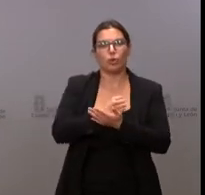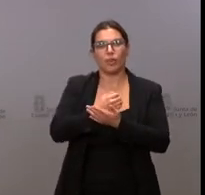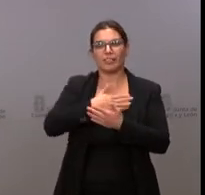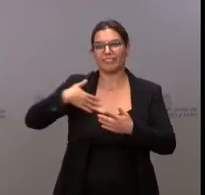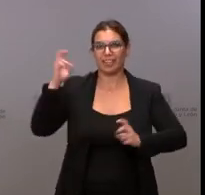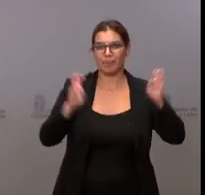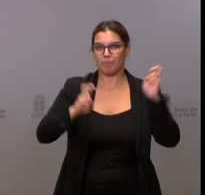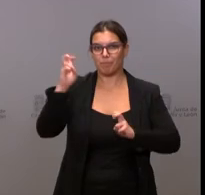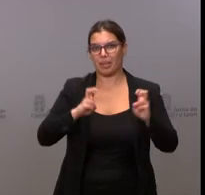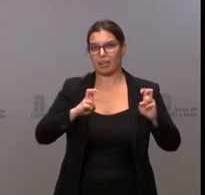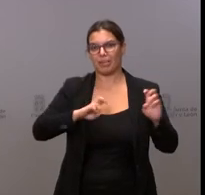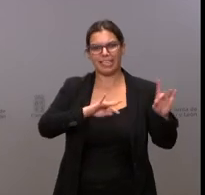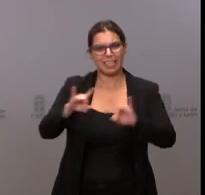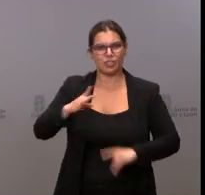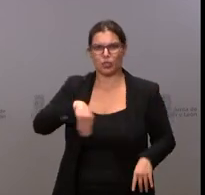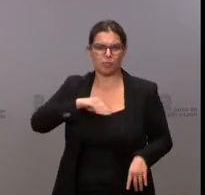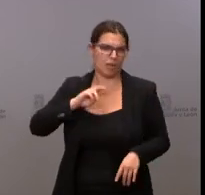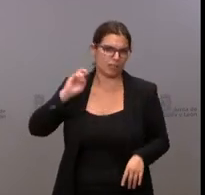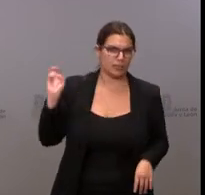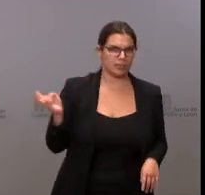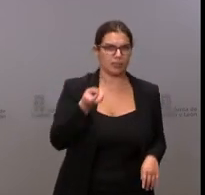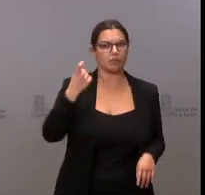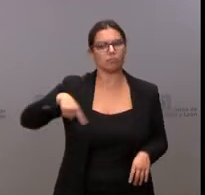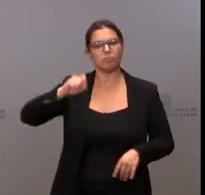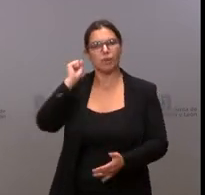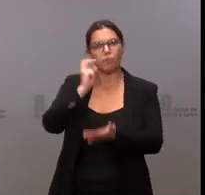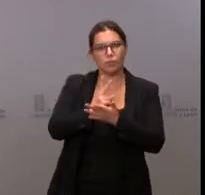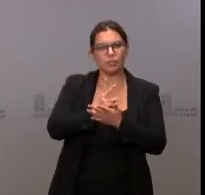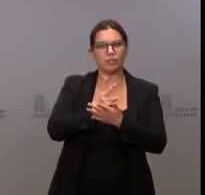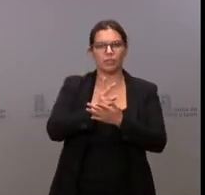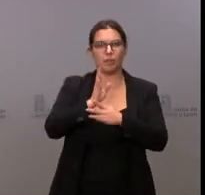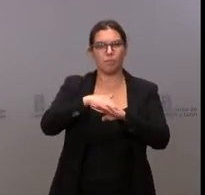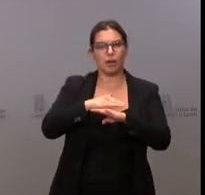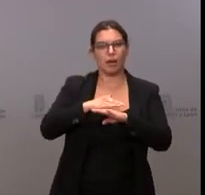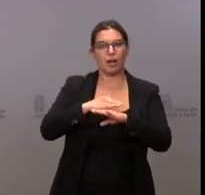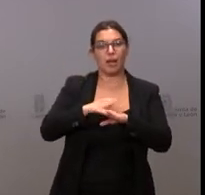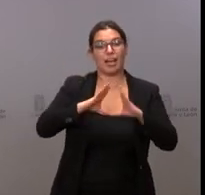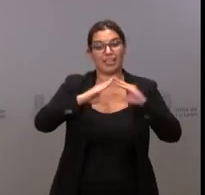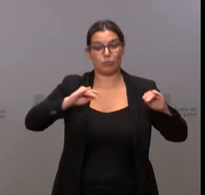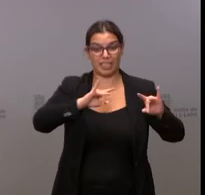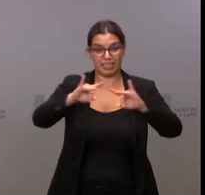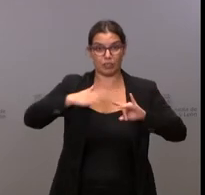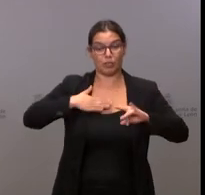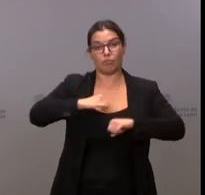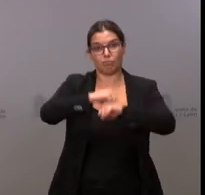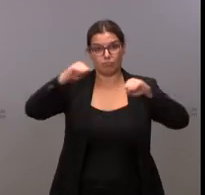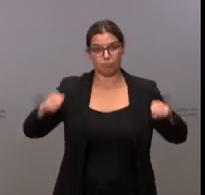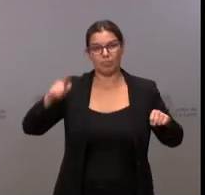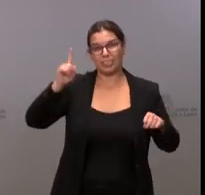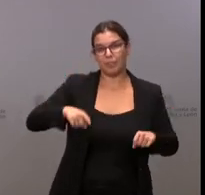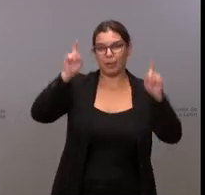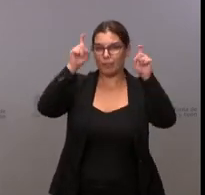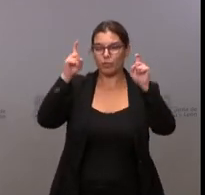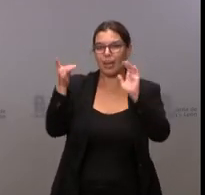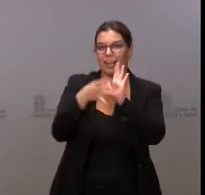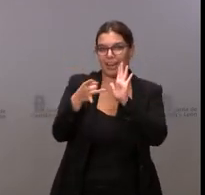estudiar de todo el territorio español que apueste por la consolidación de los campus territoriales y por la docencia de calidad